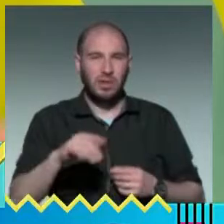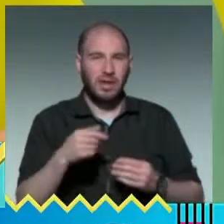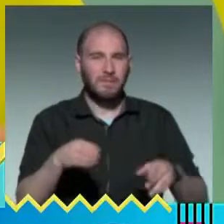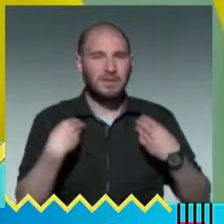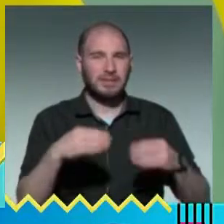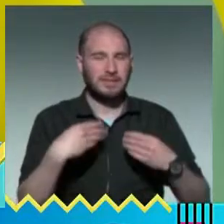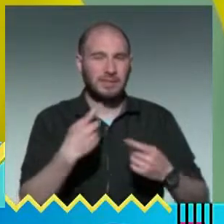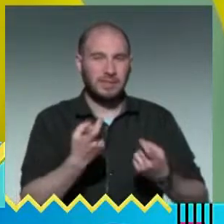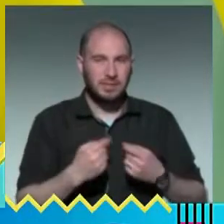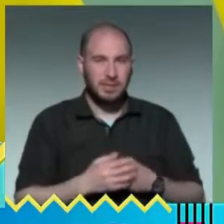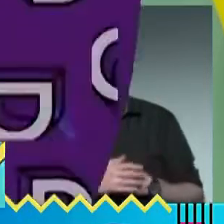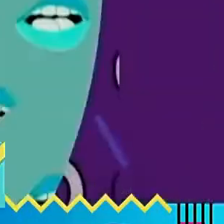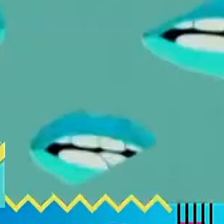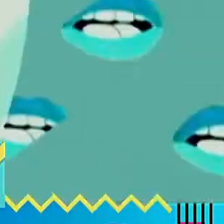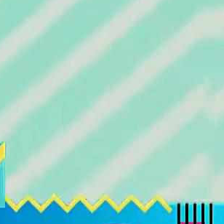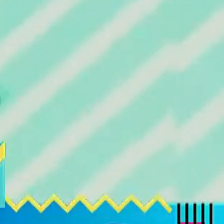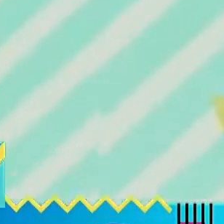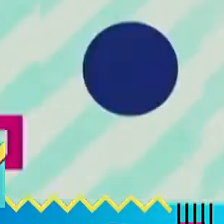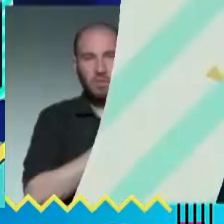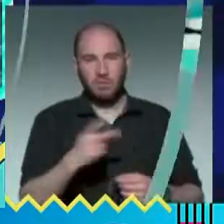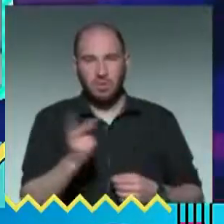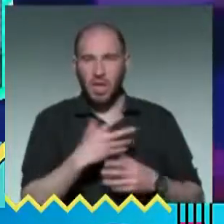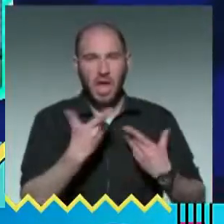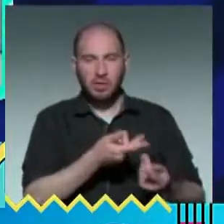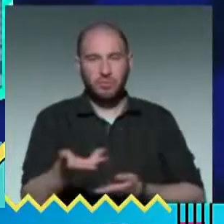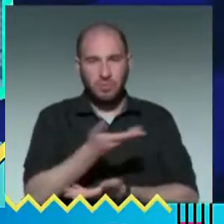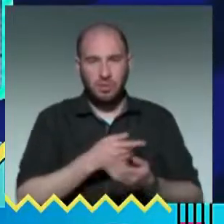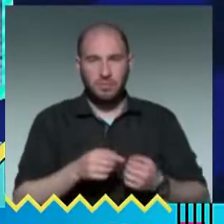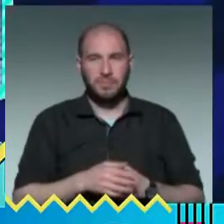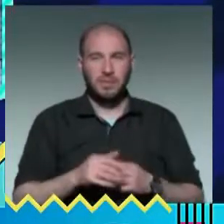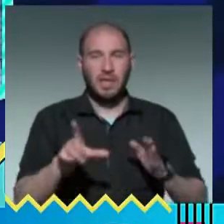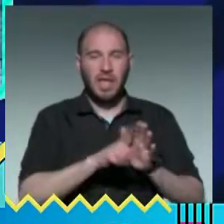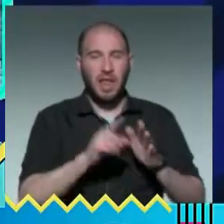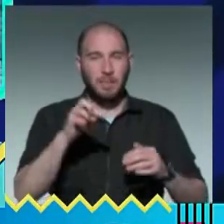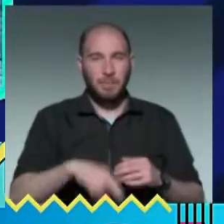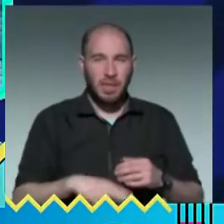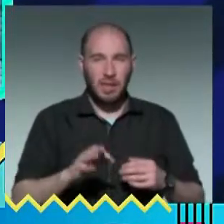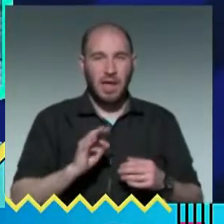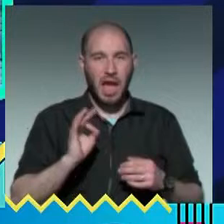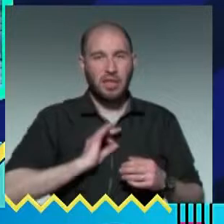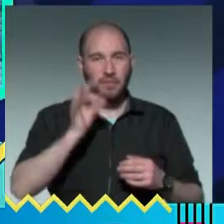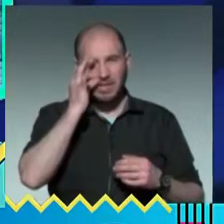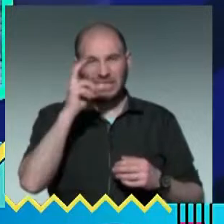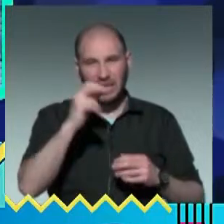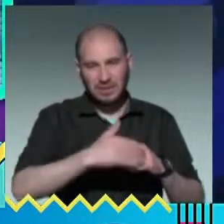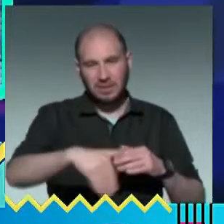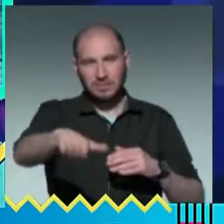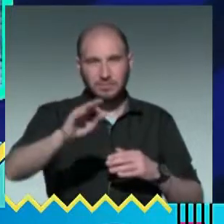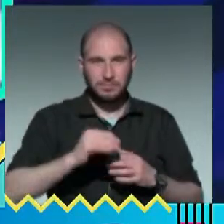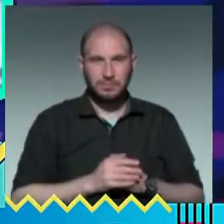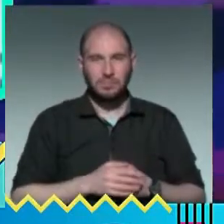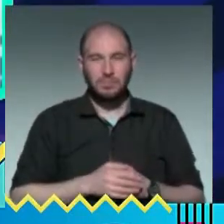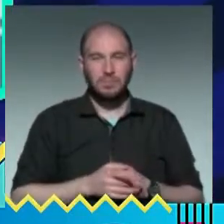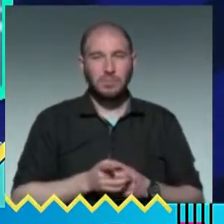flexibilidad en esos aspectos entre el gobierno y los permisionarios para poder lograr, cumplir el objetivo. Una ley que está planificada para los próximos 20 o 30 años, tenemos